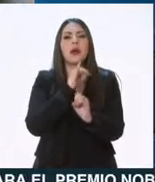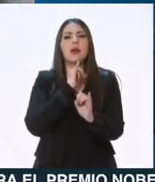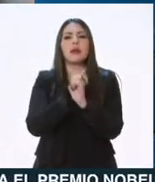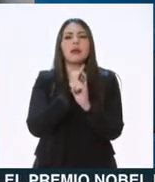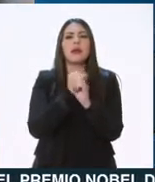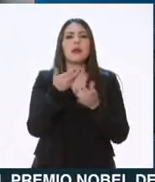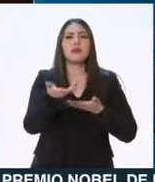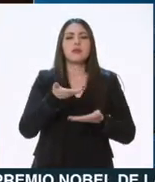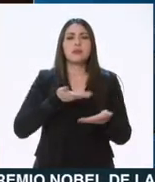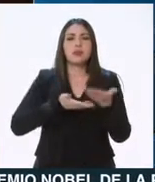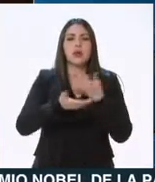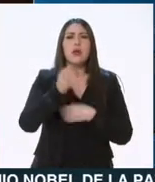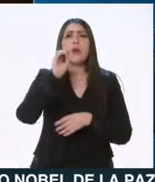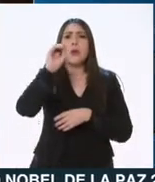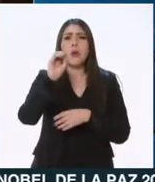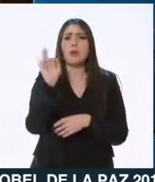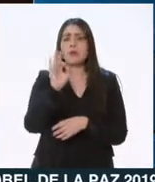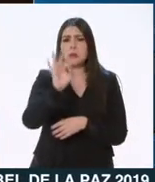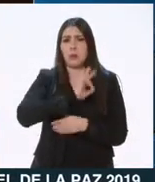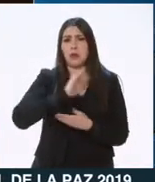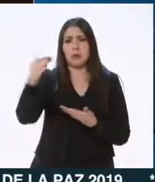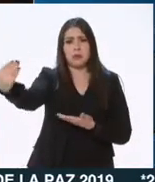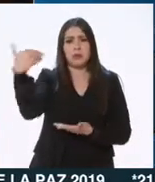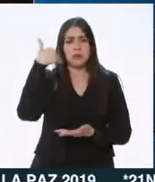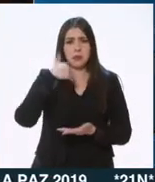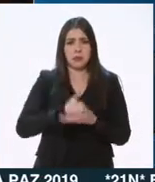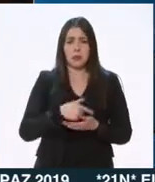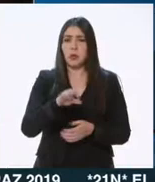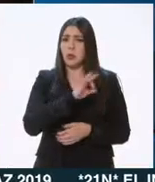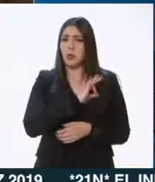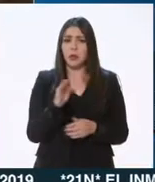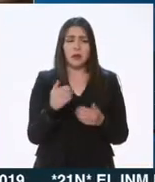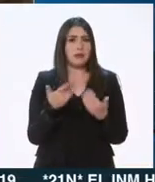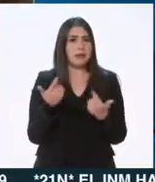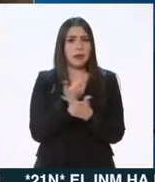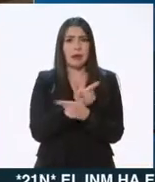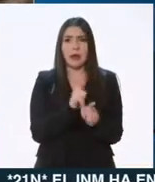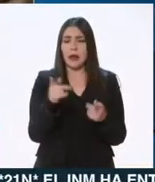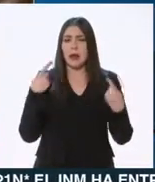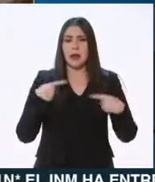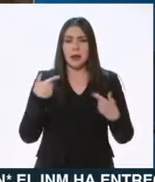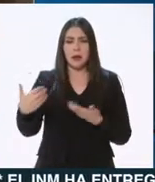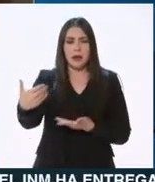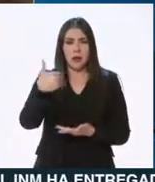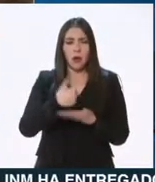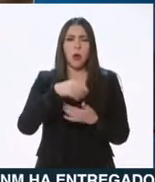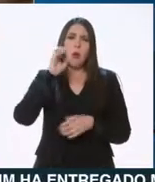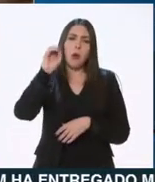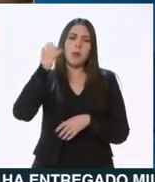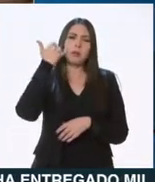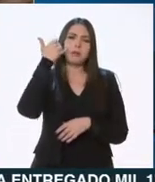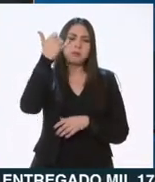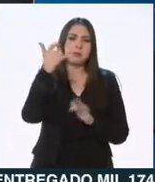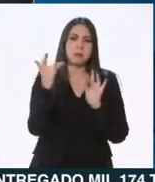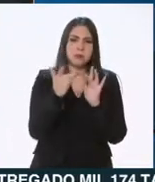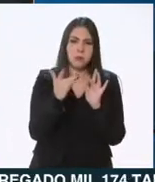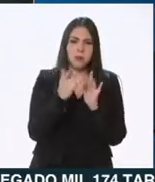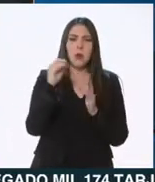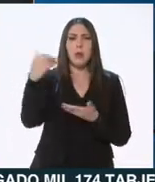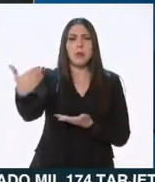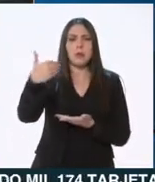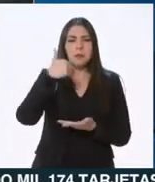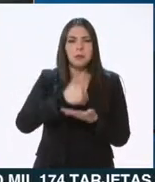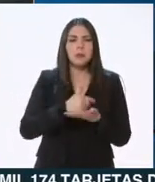interactuando. Incluso que vengan, esta es una unidad que los recibe con las puertas abiertas, que la gente se comunique con nosotros, que vengan, que